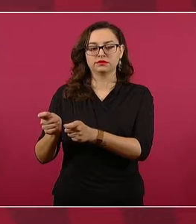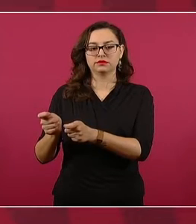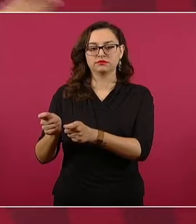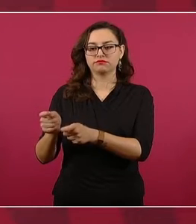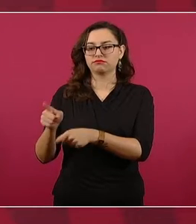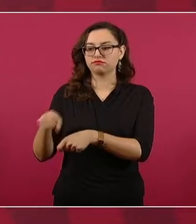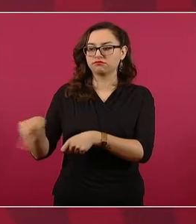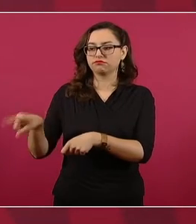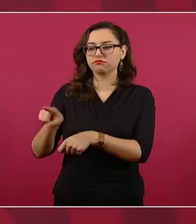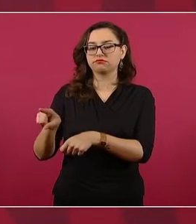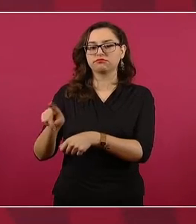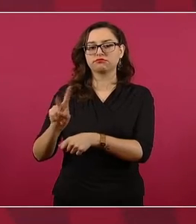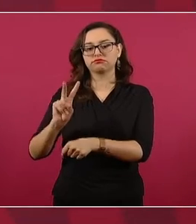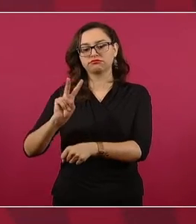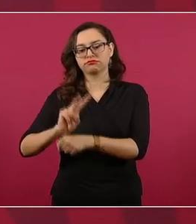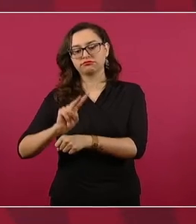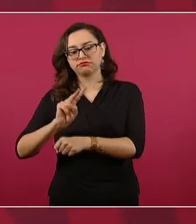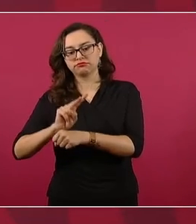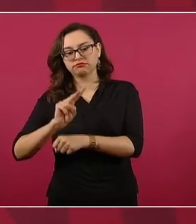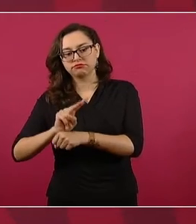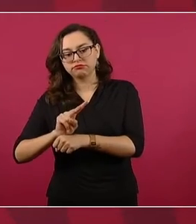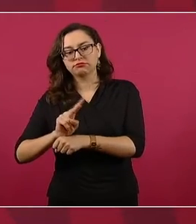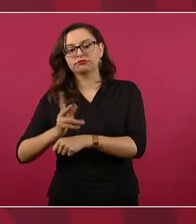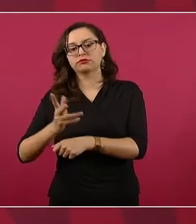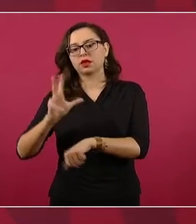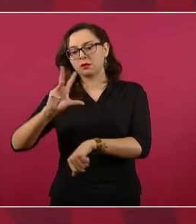y de entregar concesiones